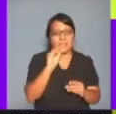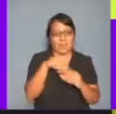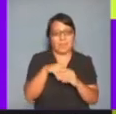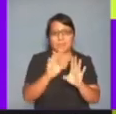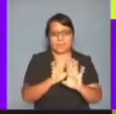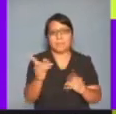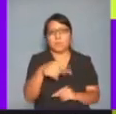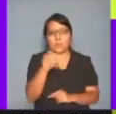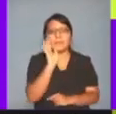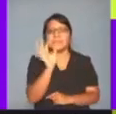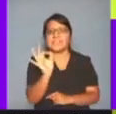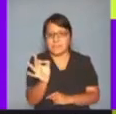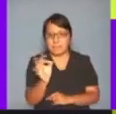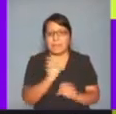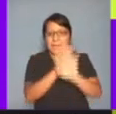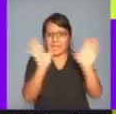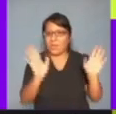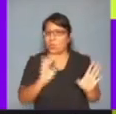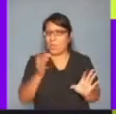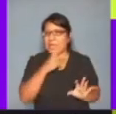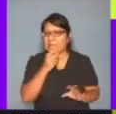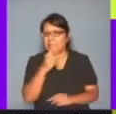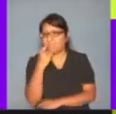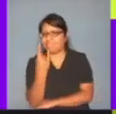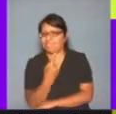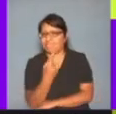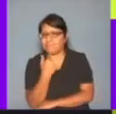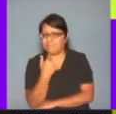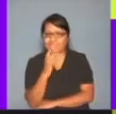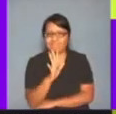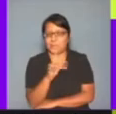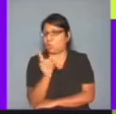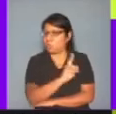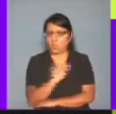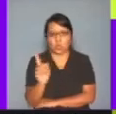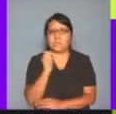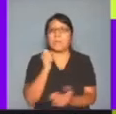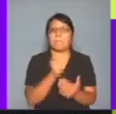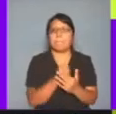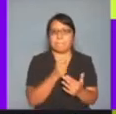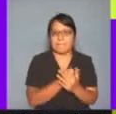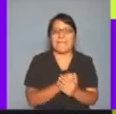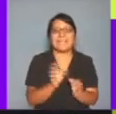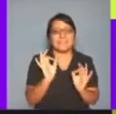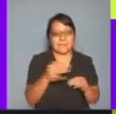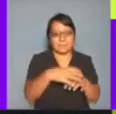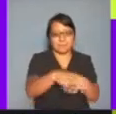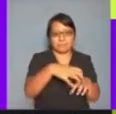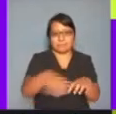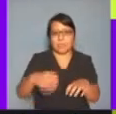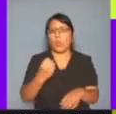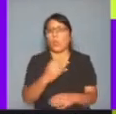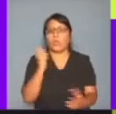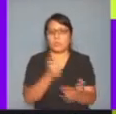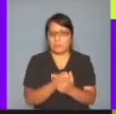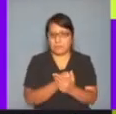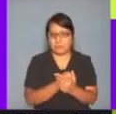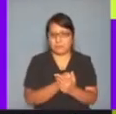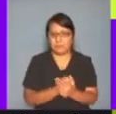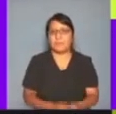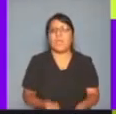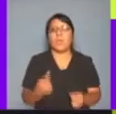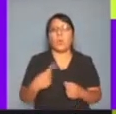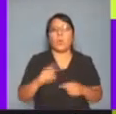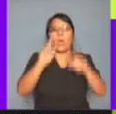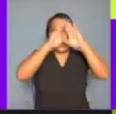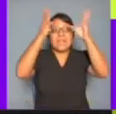para que sepan claramente cuánto es lo que tienen que pagar en cada una de estas áreas y cuáles son los comercios que